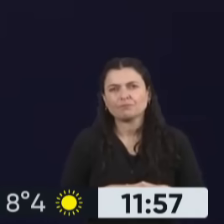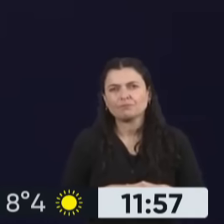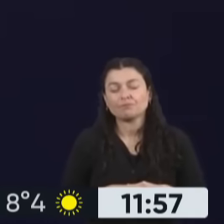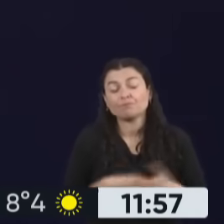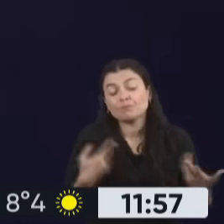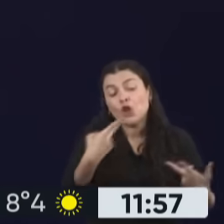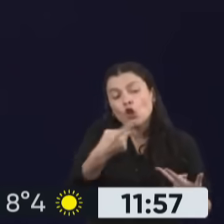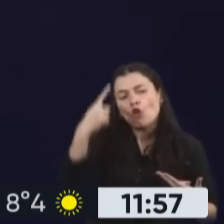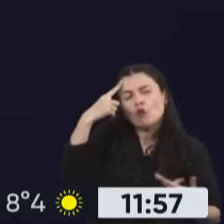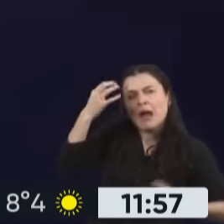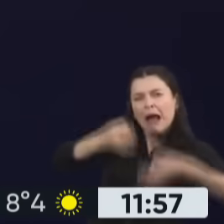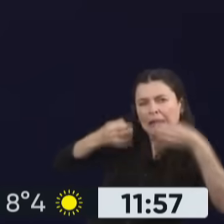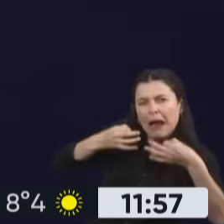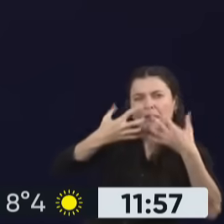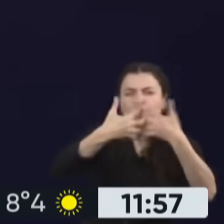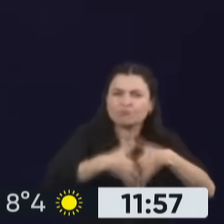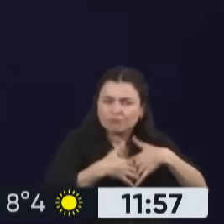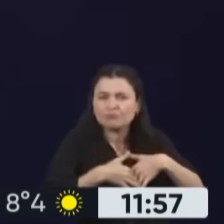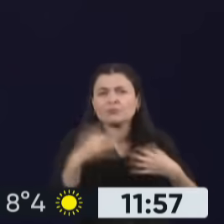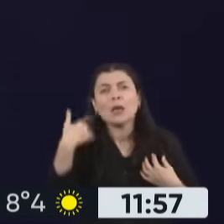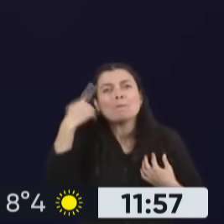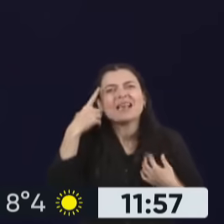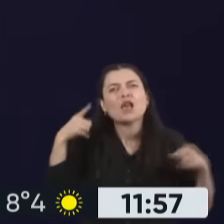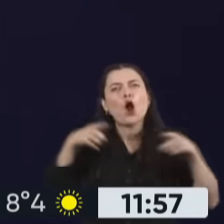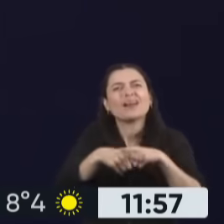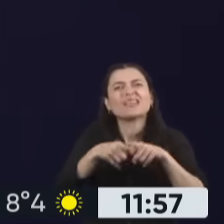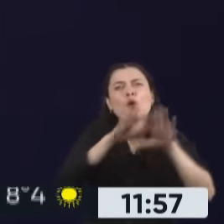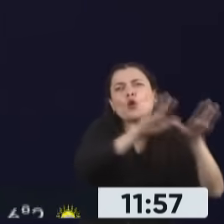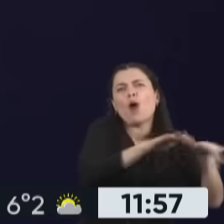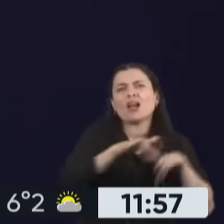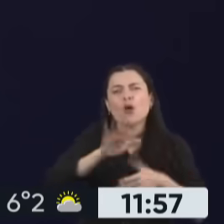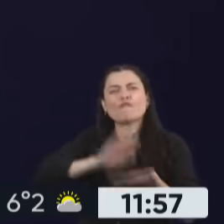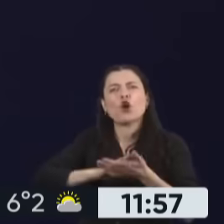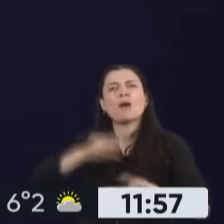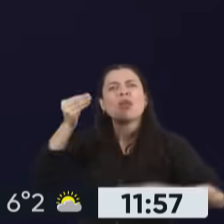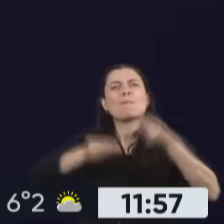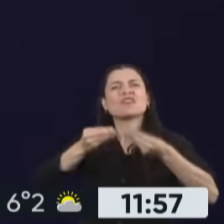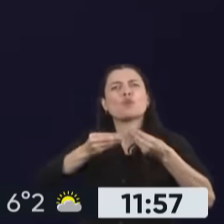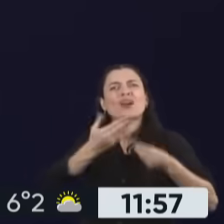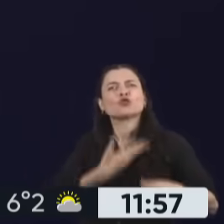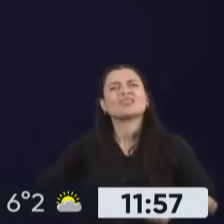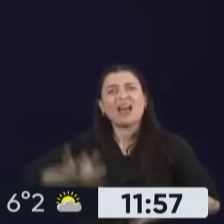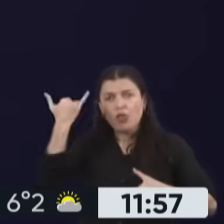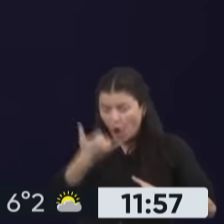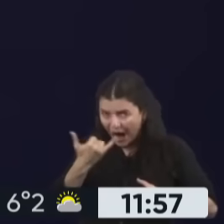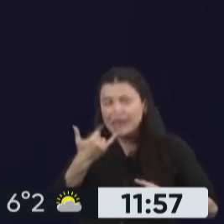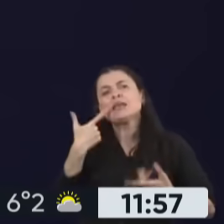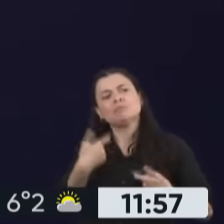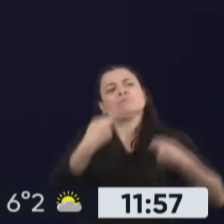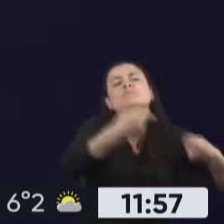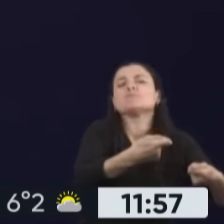va a estar en línea con nuestra proyección presupuestaria. eso va a ser así.